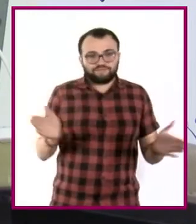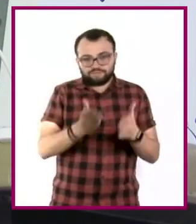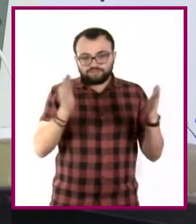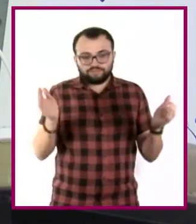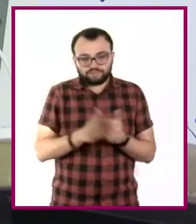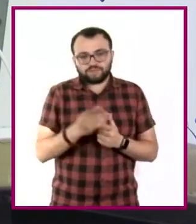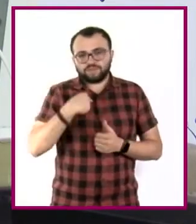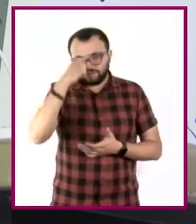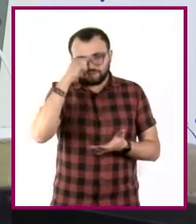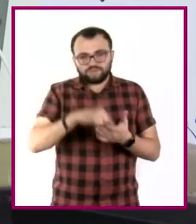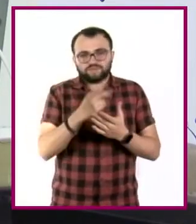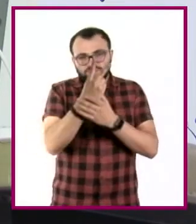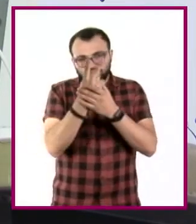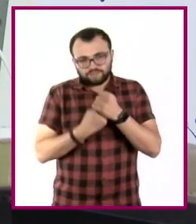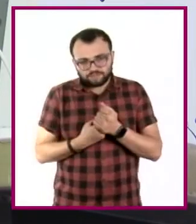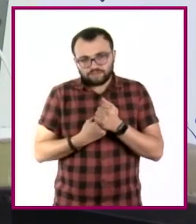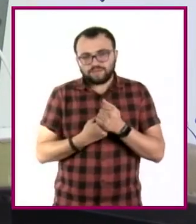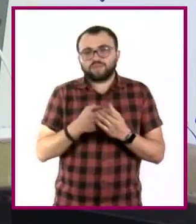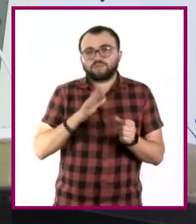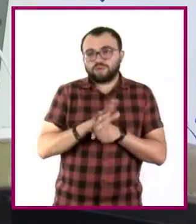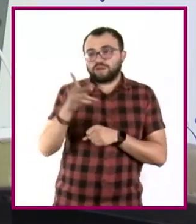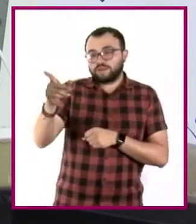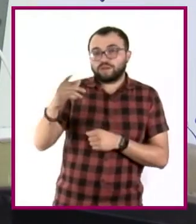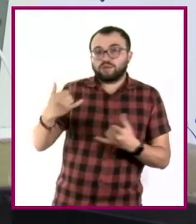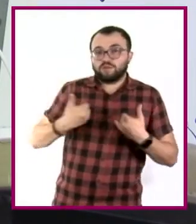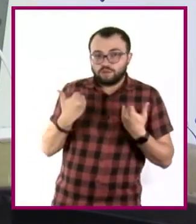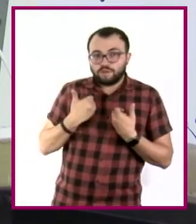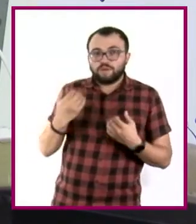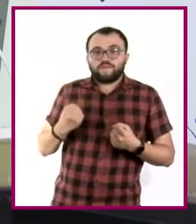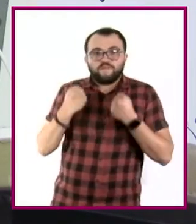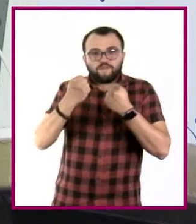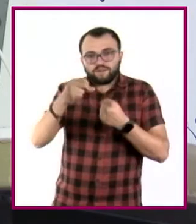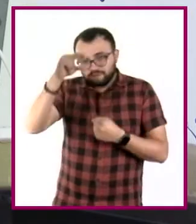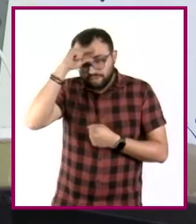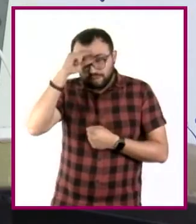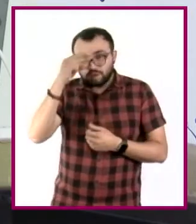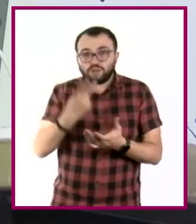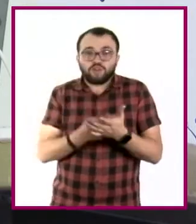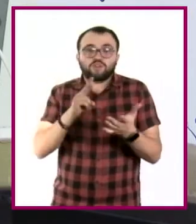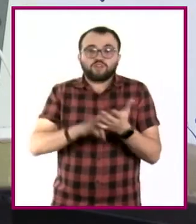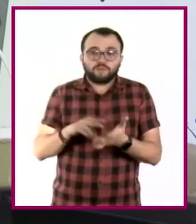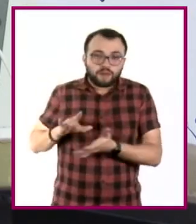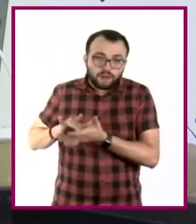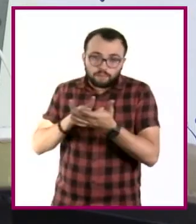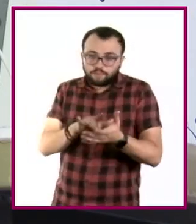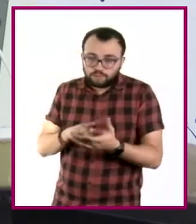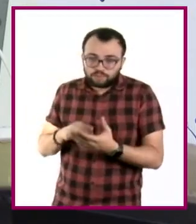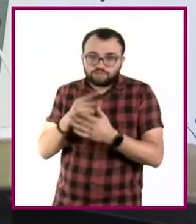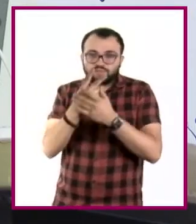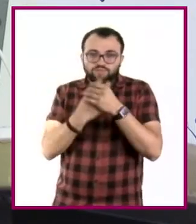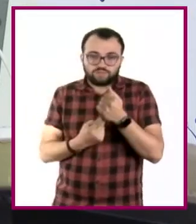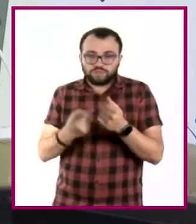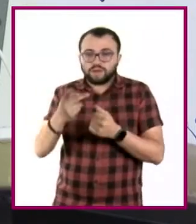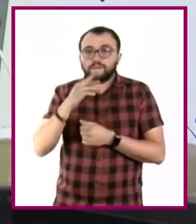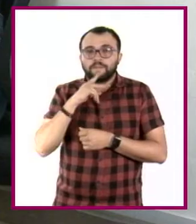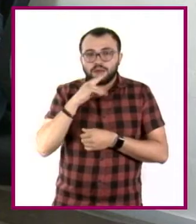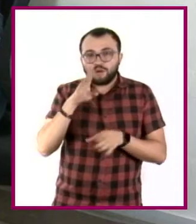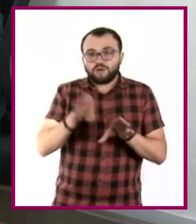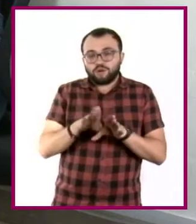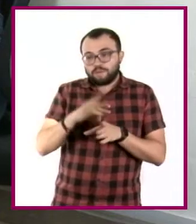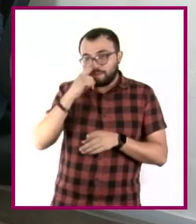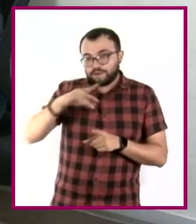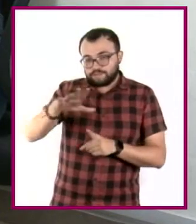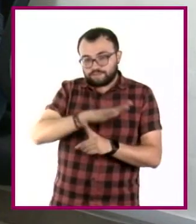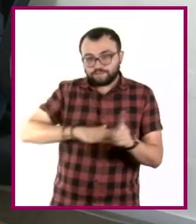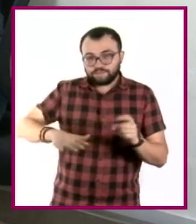que es parte de ambos, del talento y del apoyo que se recibe, lo que generan innovaciones y mejoras para la sociedad.